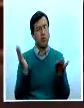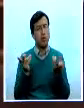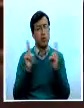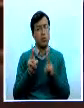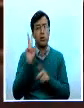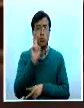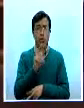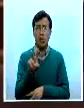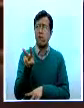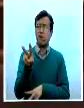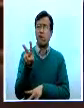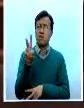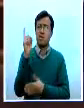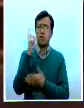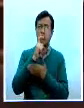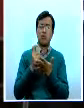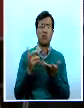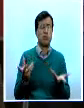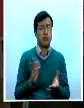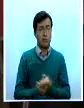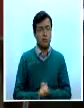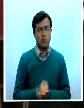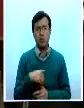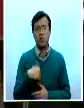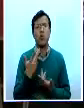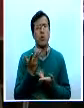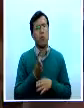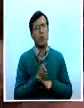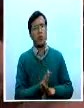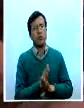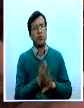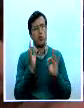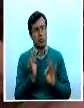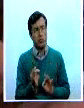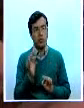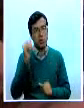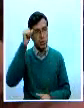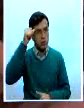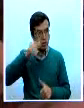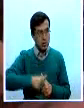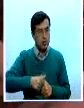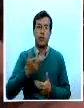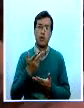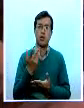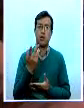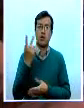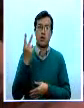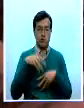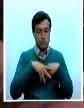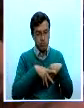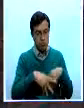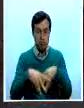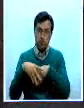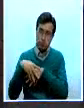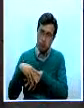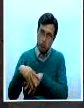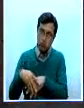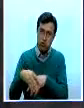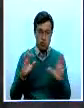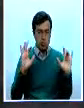a los turistas que vienen a ver otra sociedad cómo tratar de evitar aquello tomando en cuenta que a ver ambas concentraciones no hablo de las martes sino las